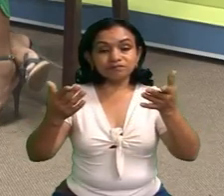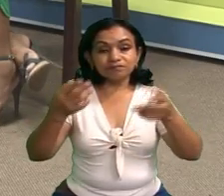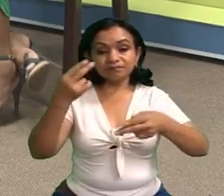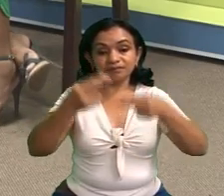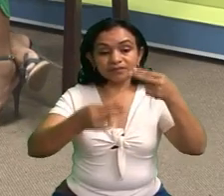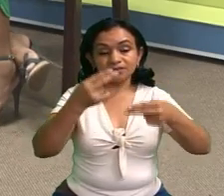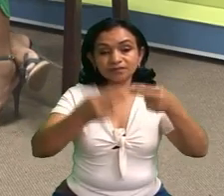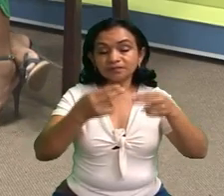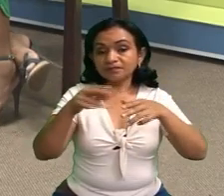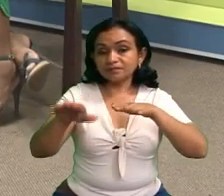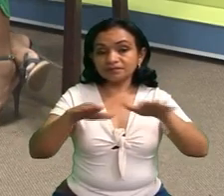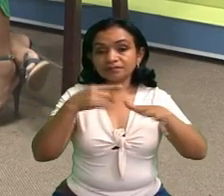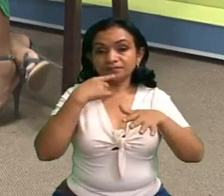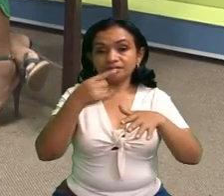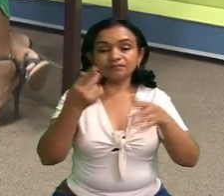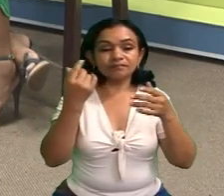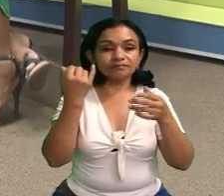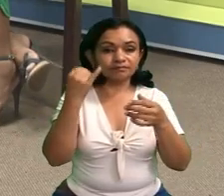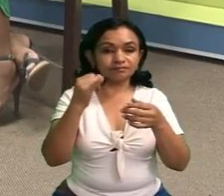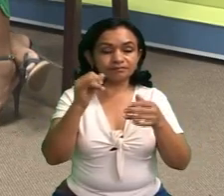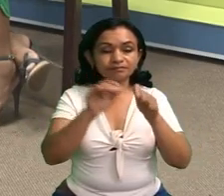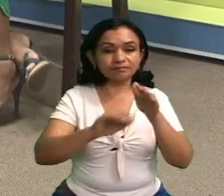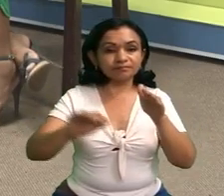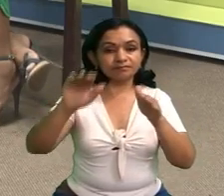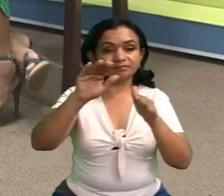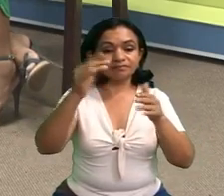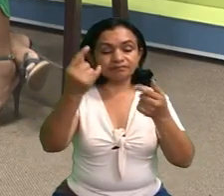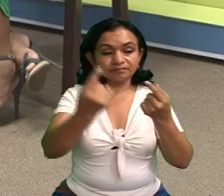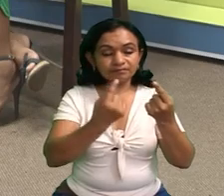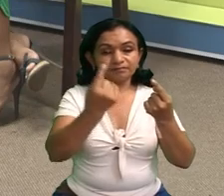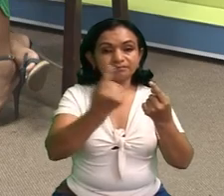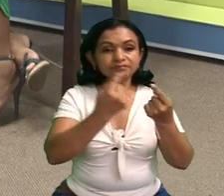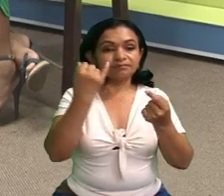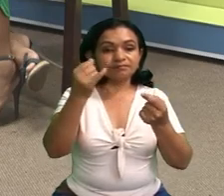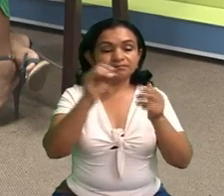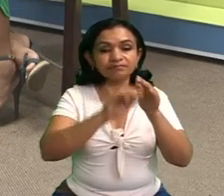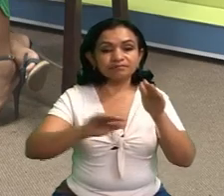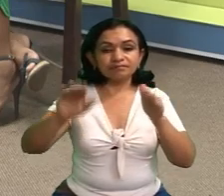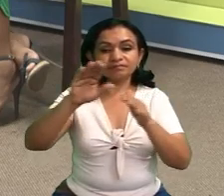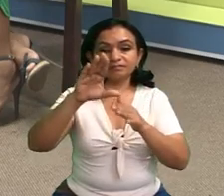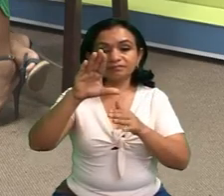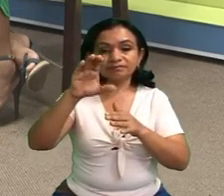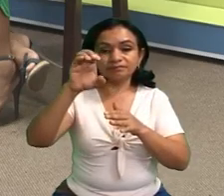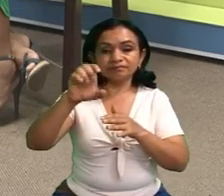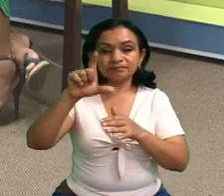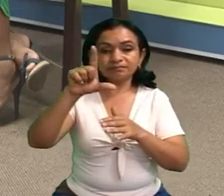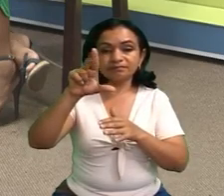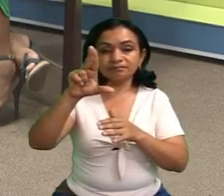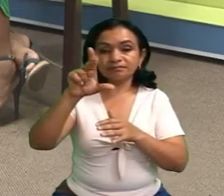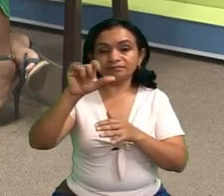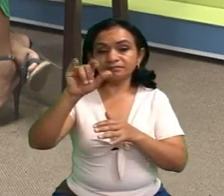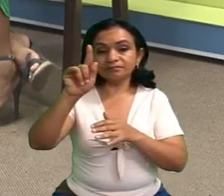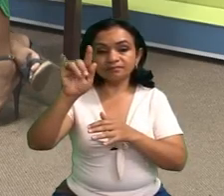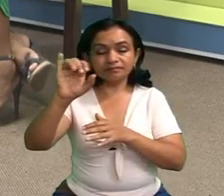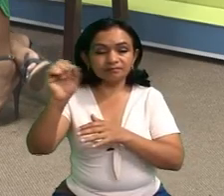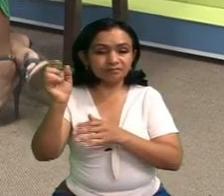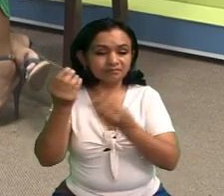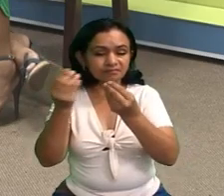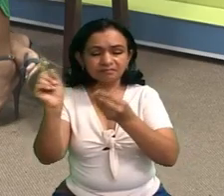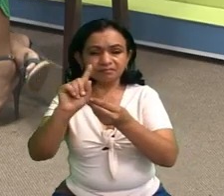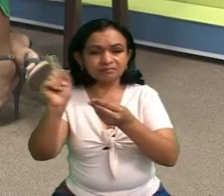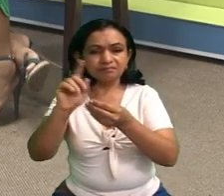no te puedo dar. Pero sí, la consulta por estría sí se da. Por celulitis, realmente no tanto. No,